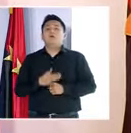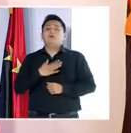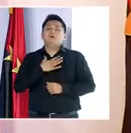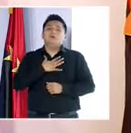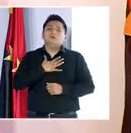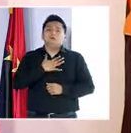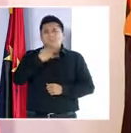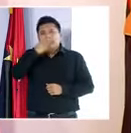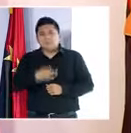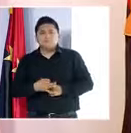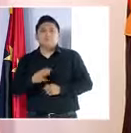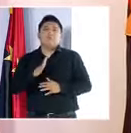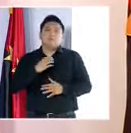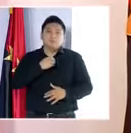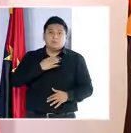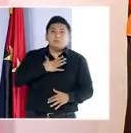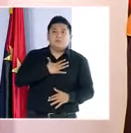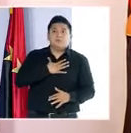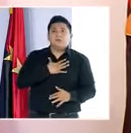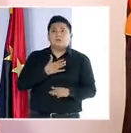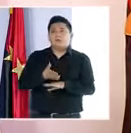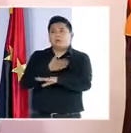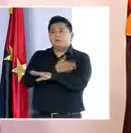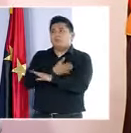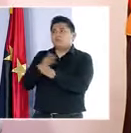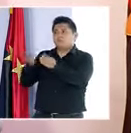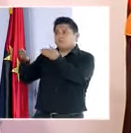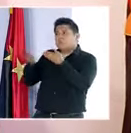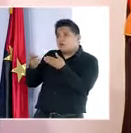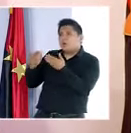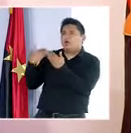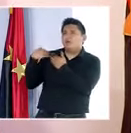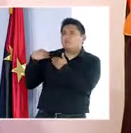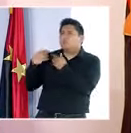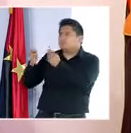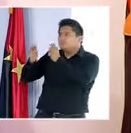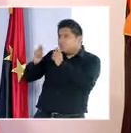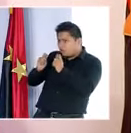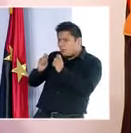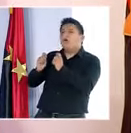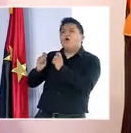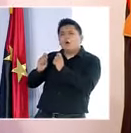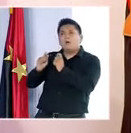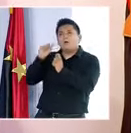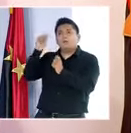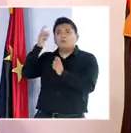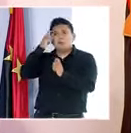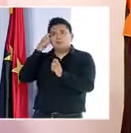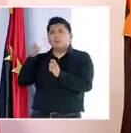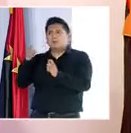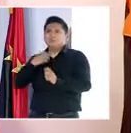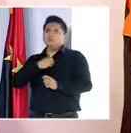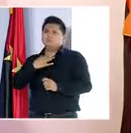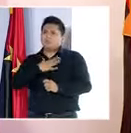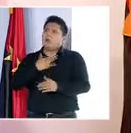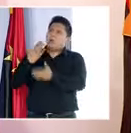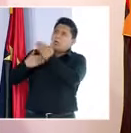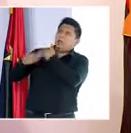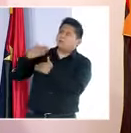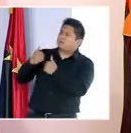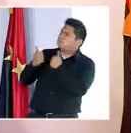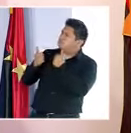la fortuna de recibir una acción de gobierno que genera permanentemente oportunidades